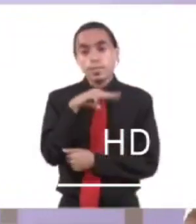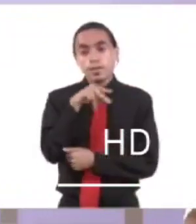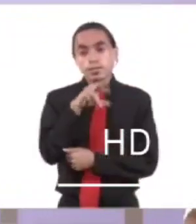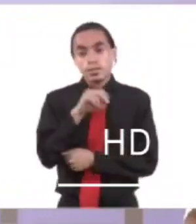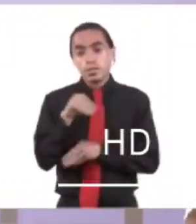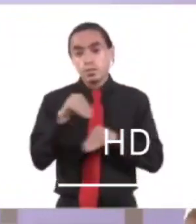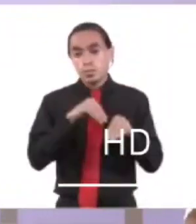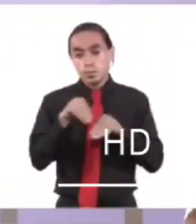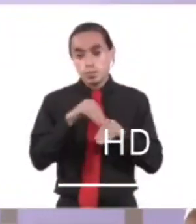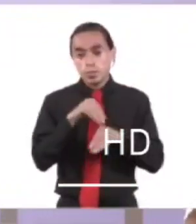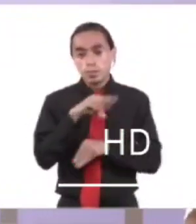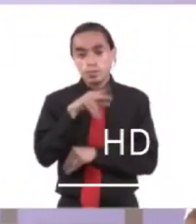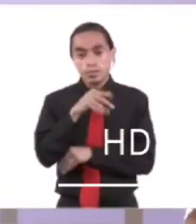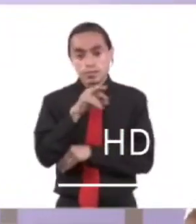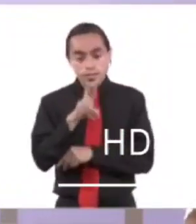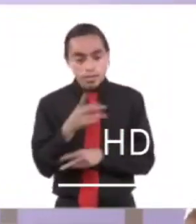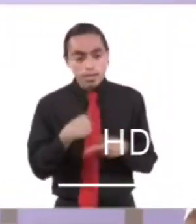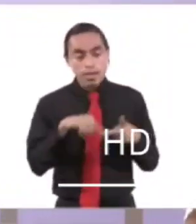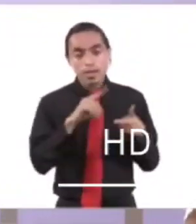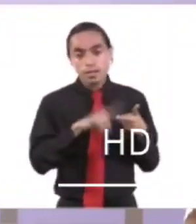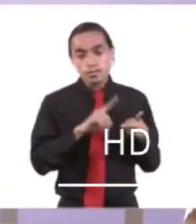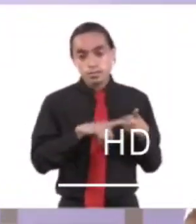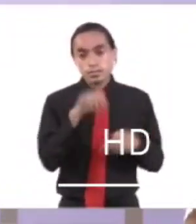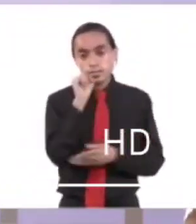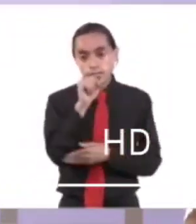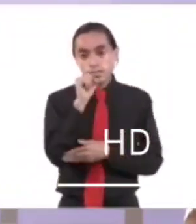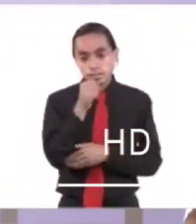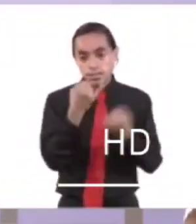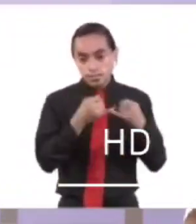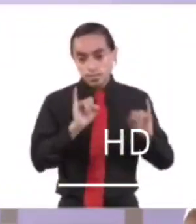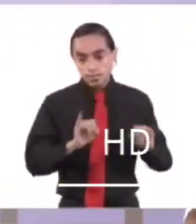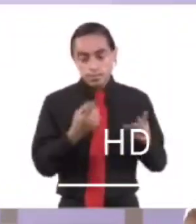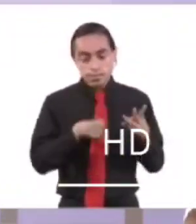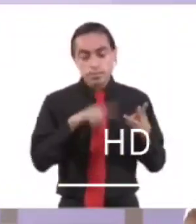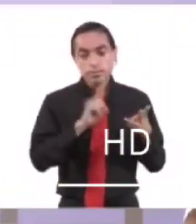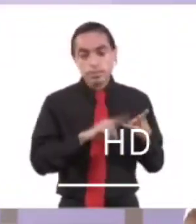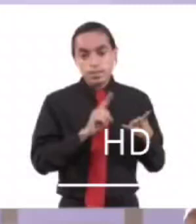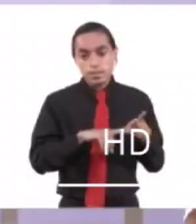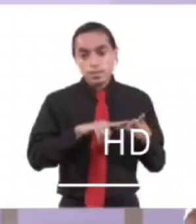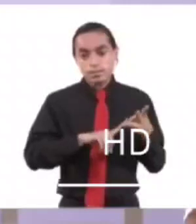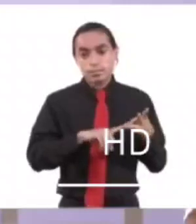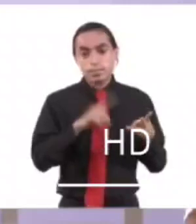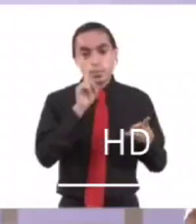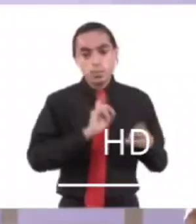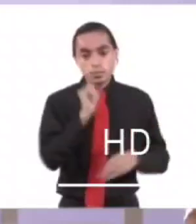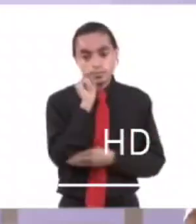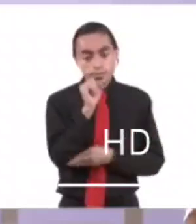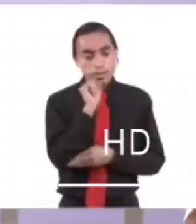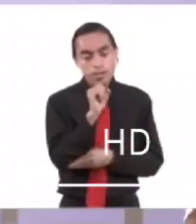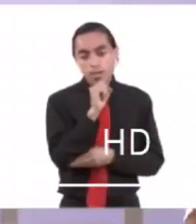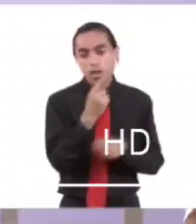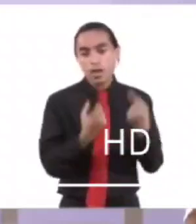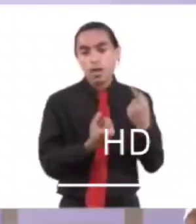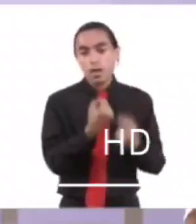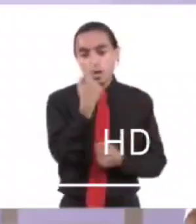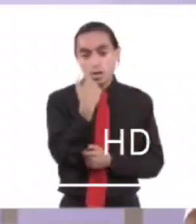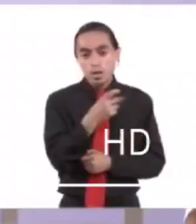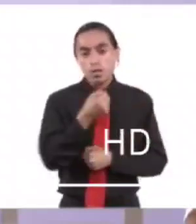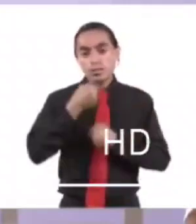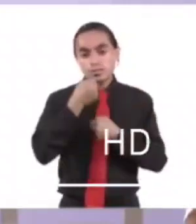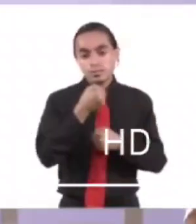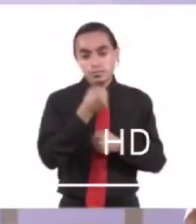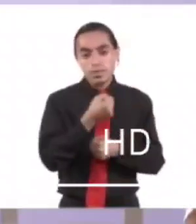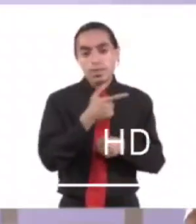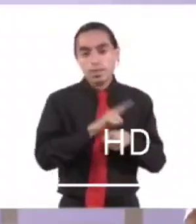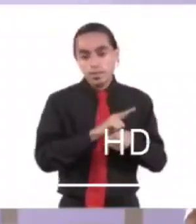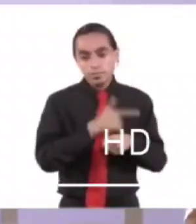magisterial, sindicalistas independientes y del movimiento de colonos, feministas, activistas gays y lesbianas,